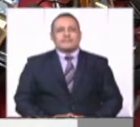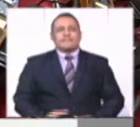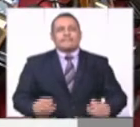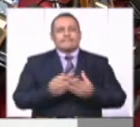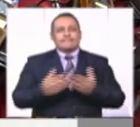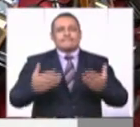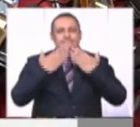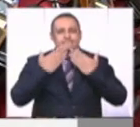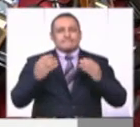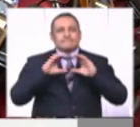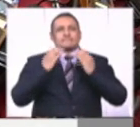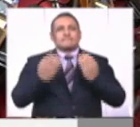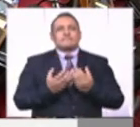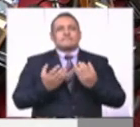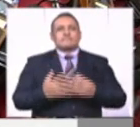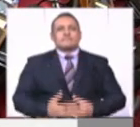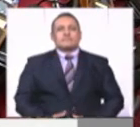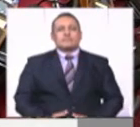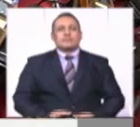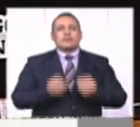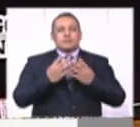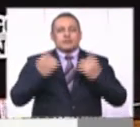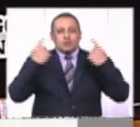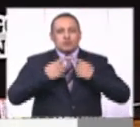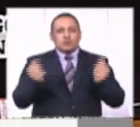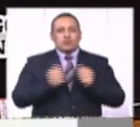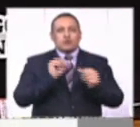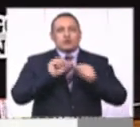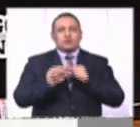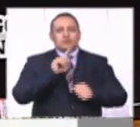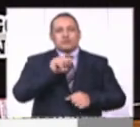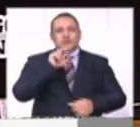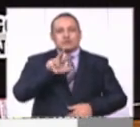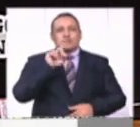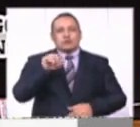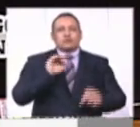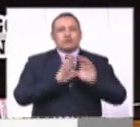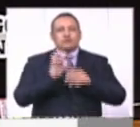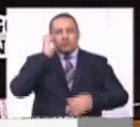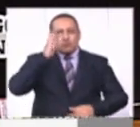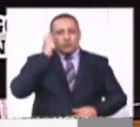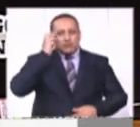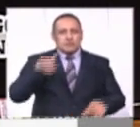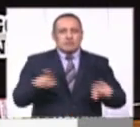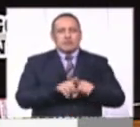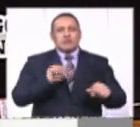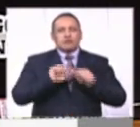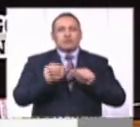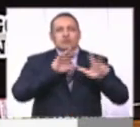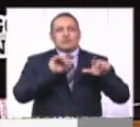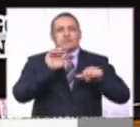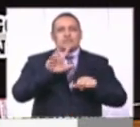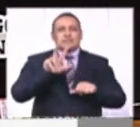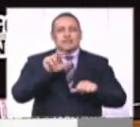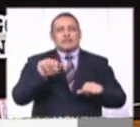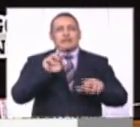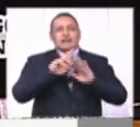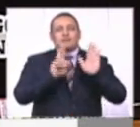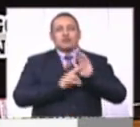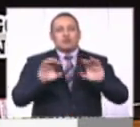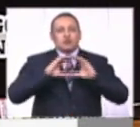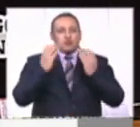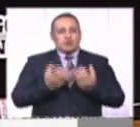gracias congresista de conformidad con el artículo 131 de la constitución política y el artículo 83 del reglamento del Congreso de la